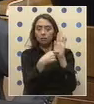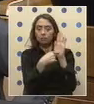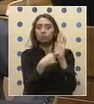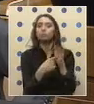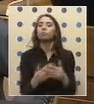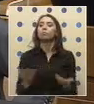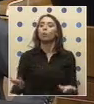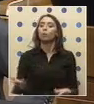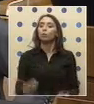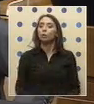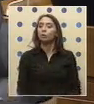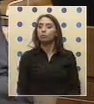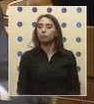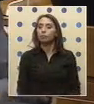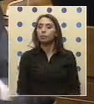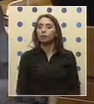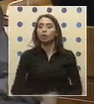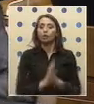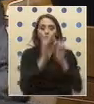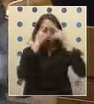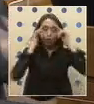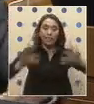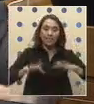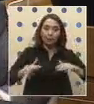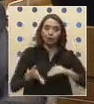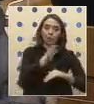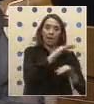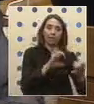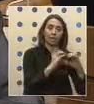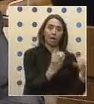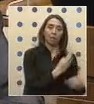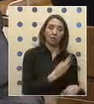Por lo tanto, todo ese esfuerzo que se hizo por esta Cámara